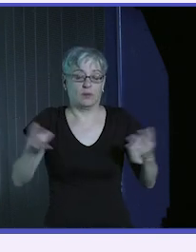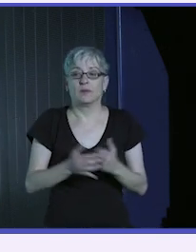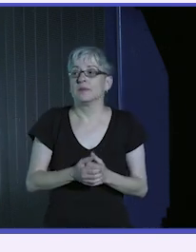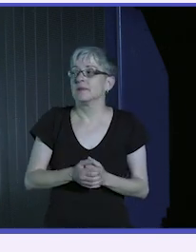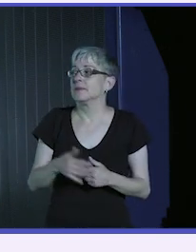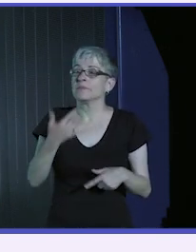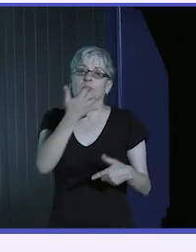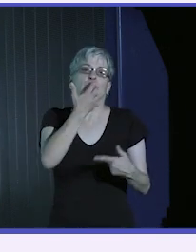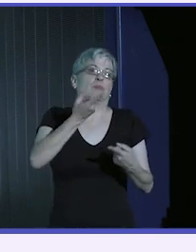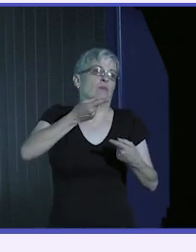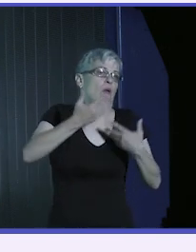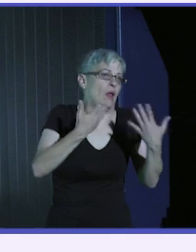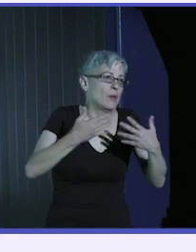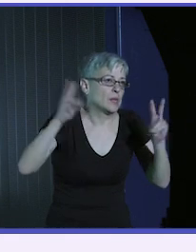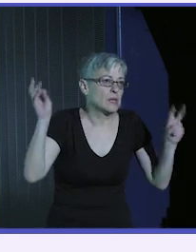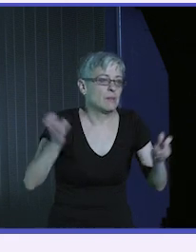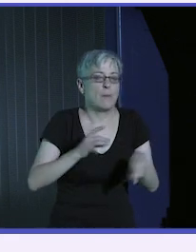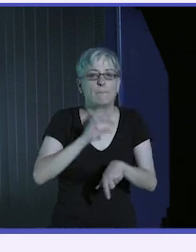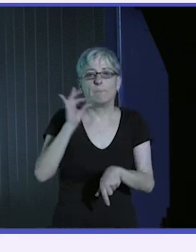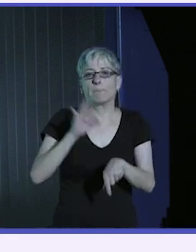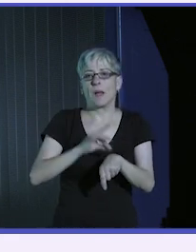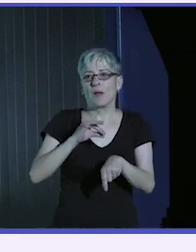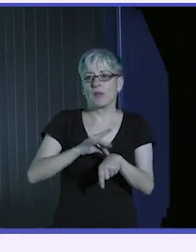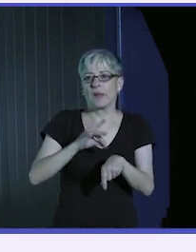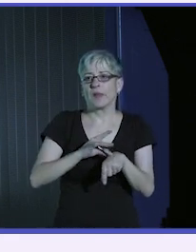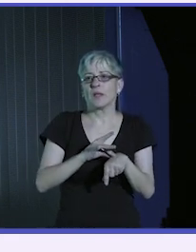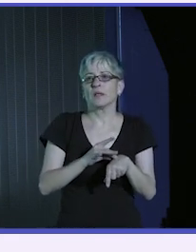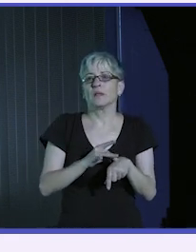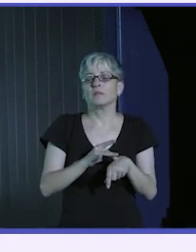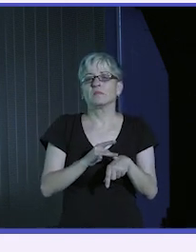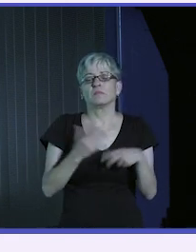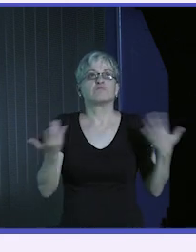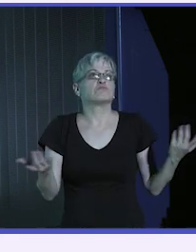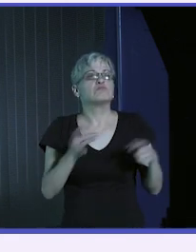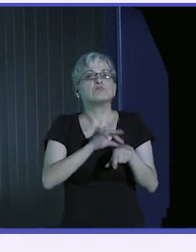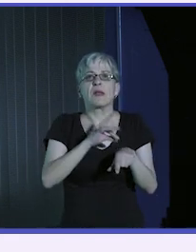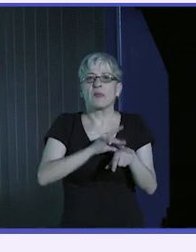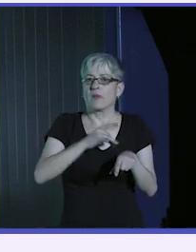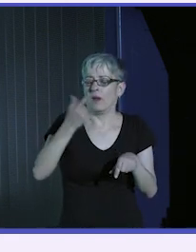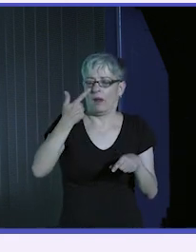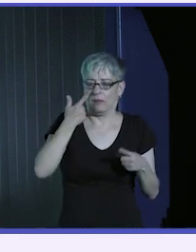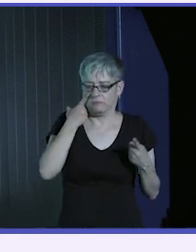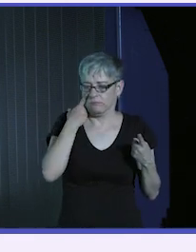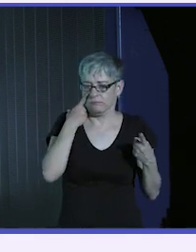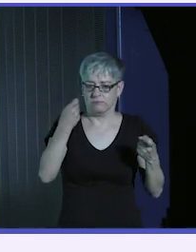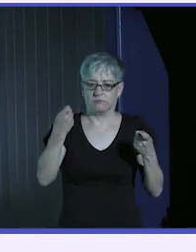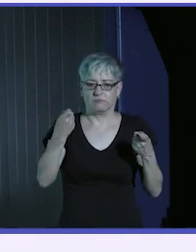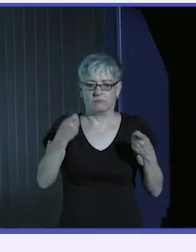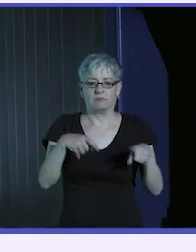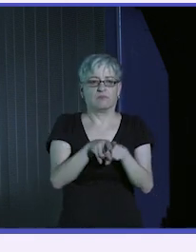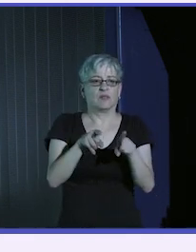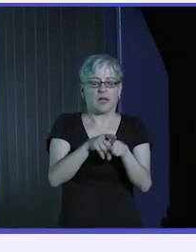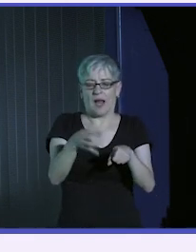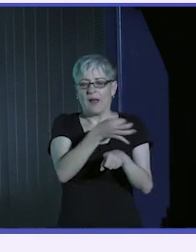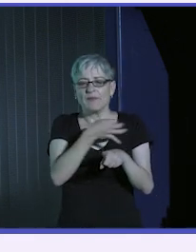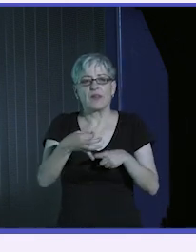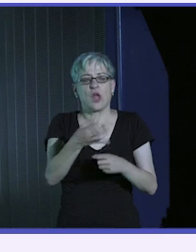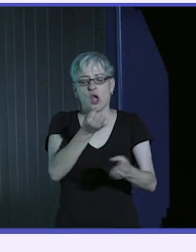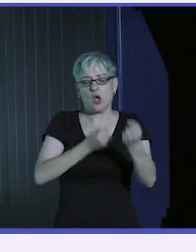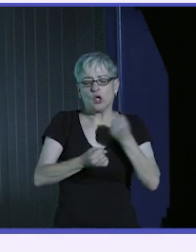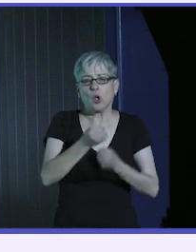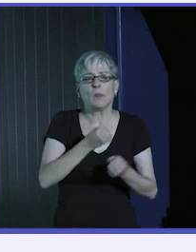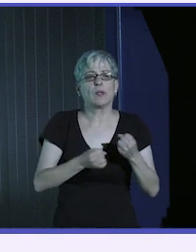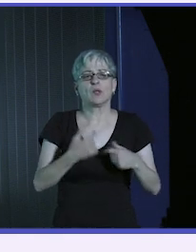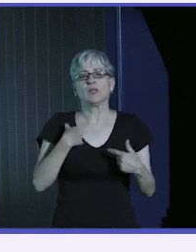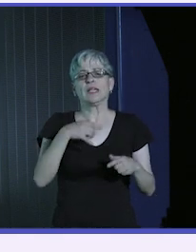de medicina, tanto antes lo hemos se ha comentado por encima, pero la medicina en cuanto a investigación genómica, en cuanto a tratamientos